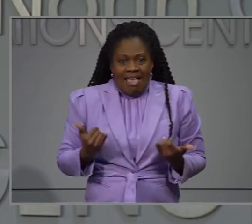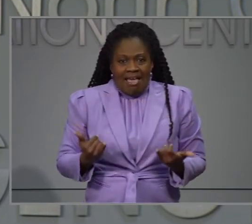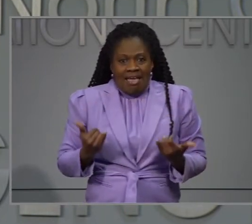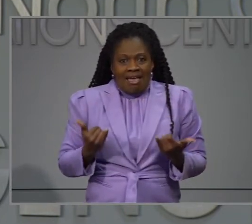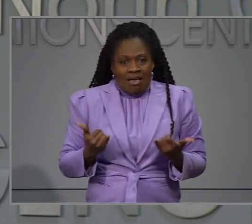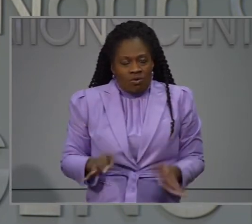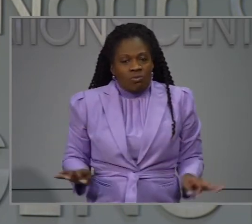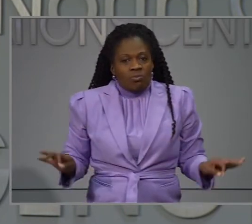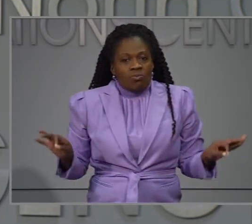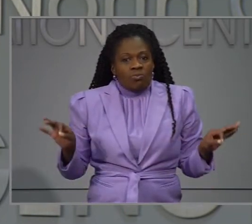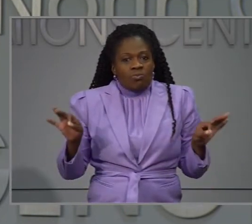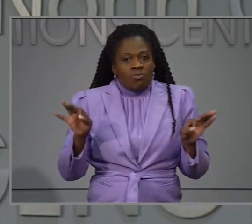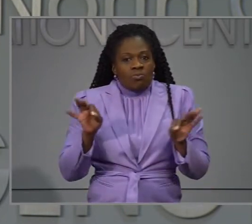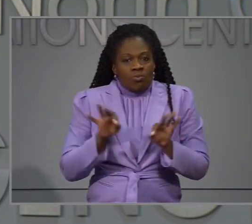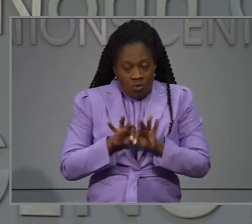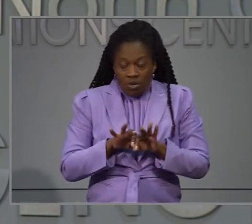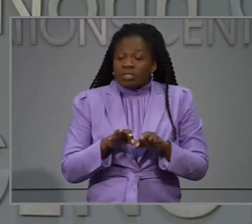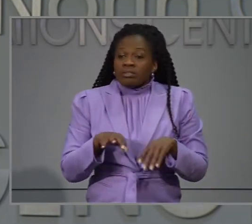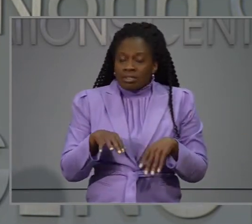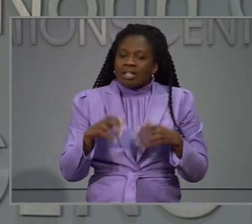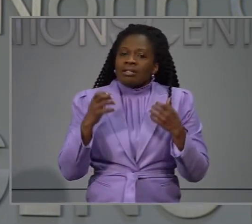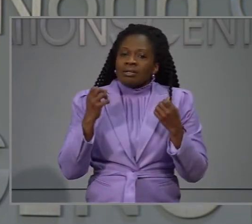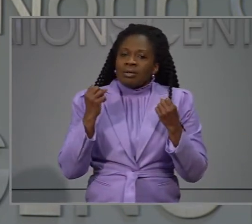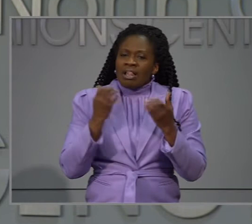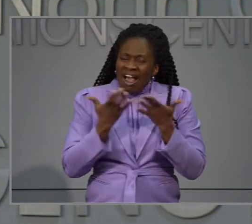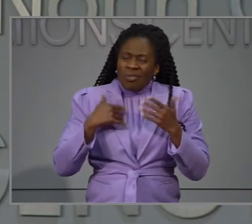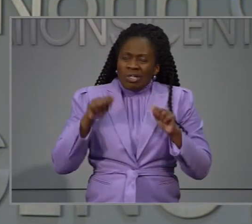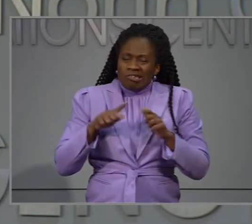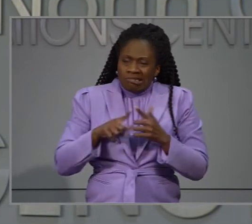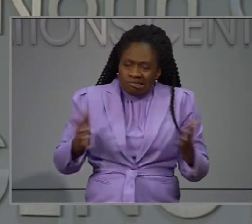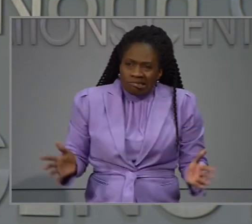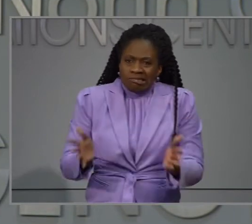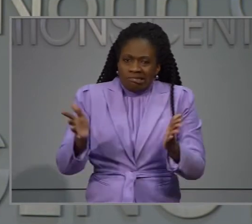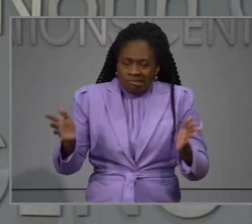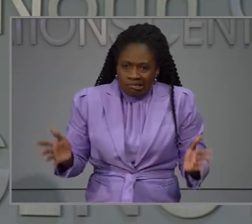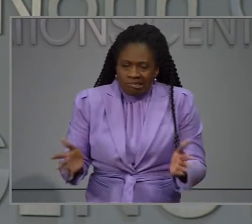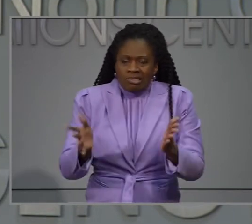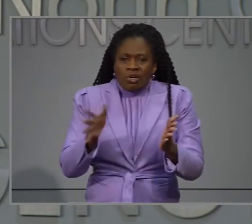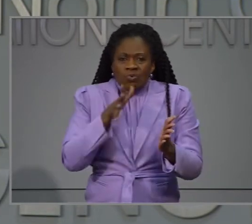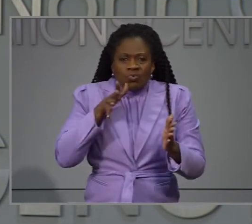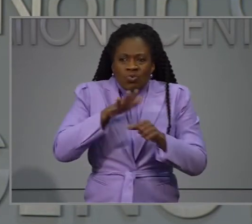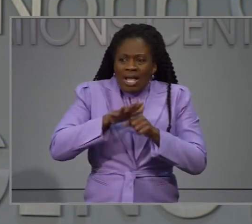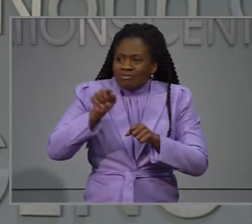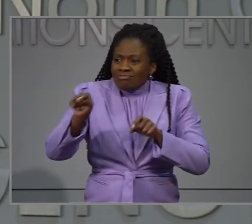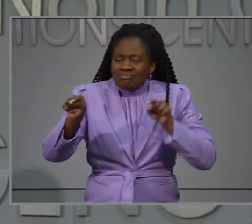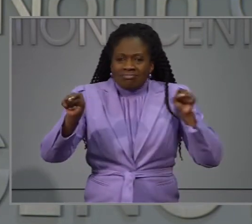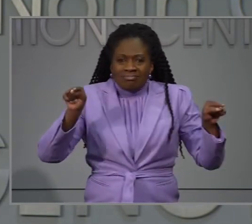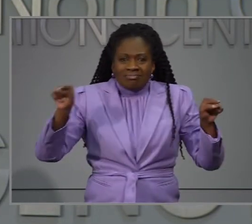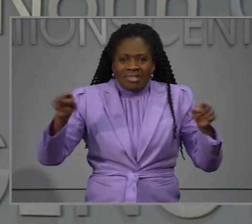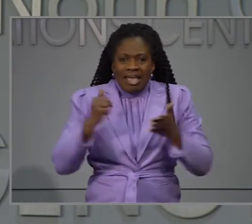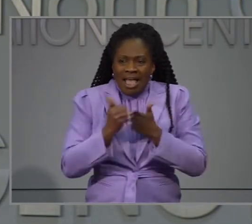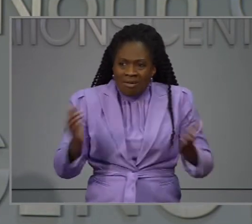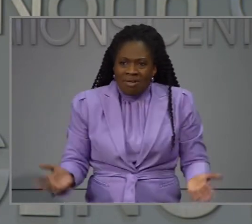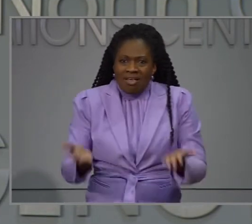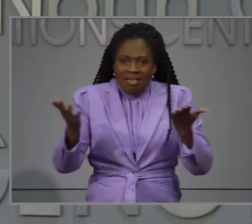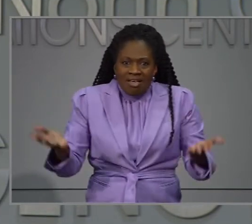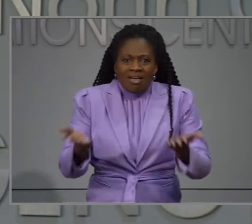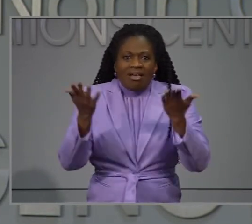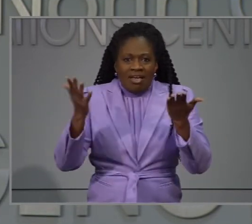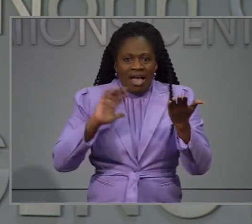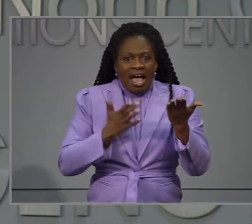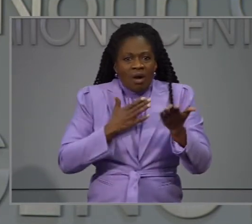encontrar el tiempo si es que pueden tener seguro para ahora lo necesitan hay muchas cosas que puede hacerse para ayudar a las áreas